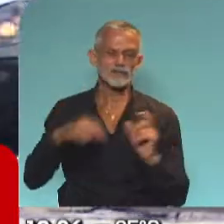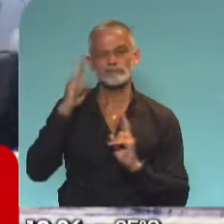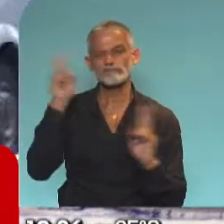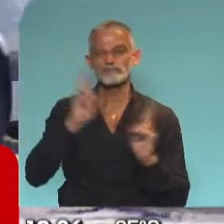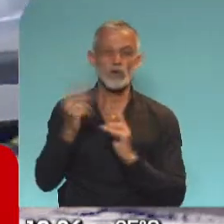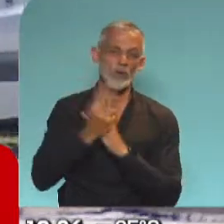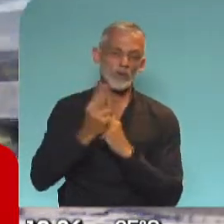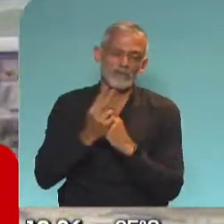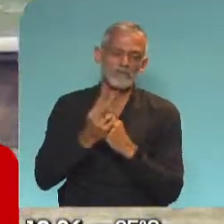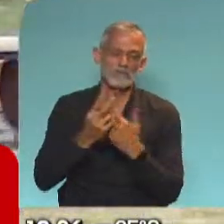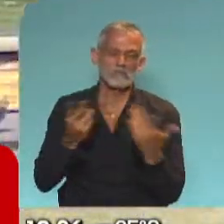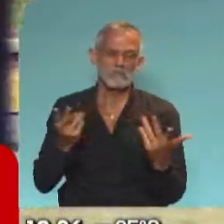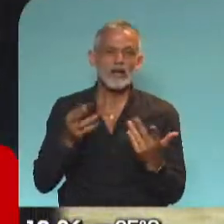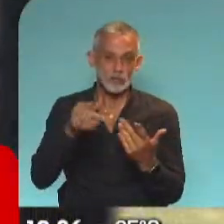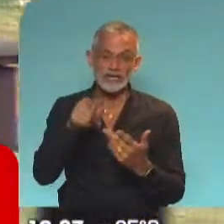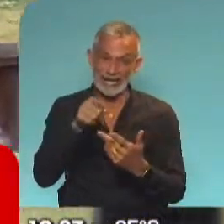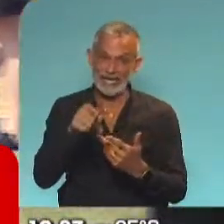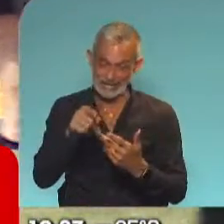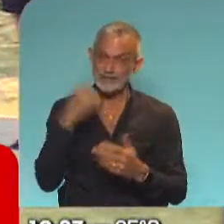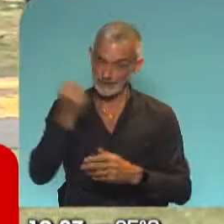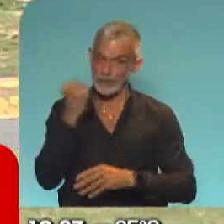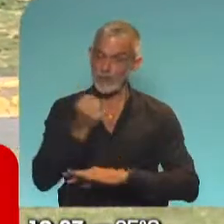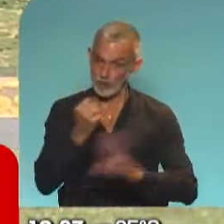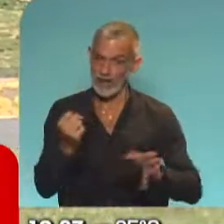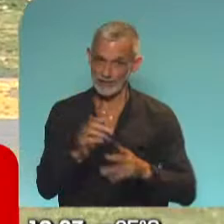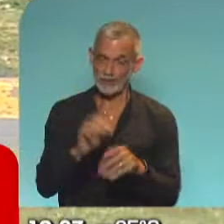de cuidado es una de las principales, y ahí